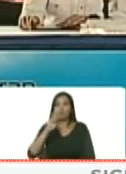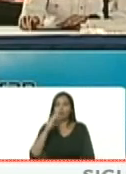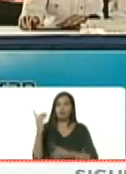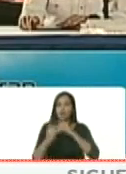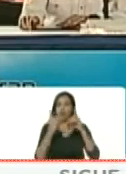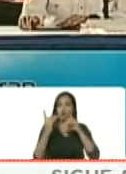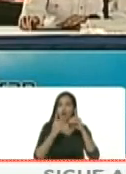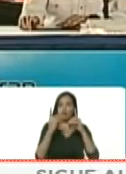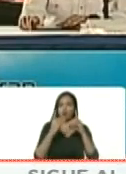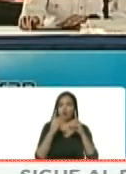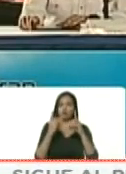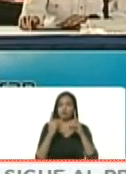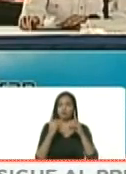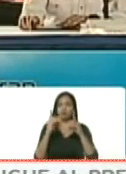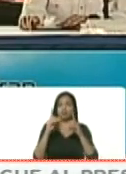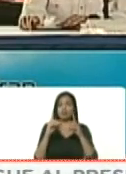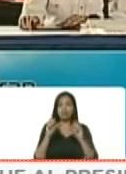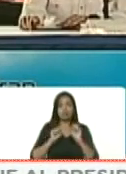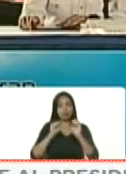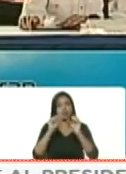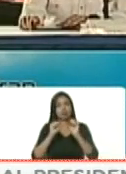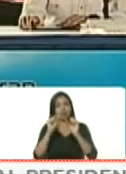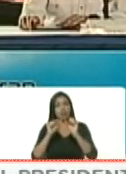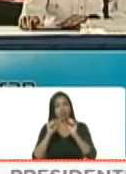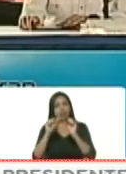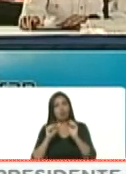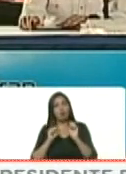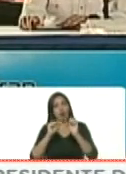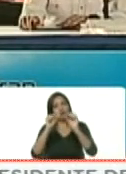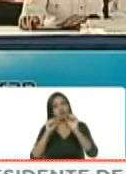dialogando y avanzando,